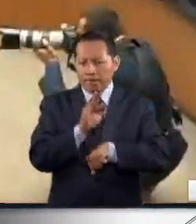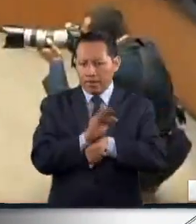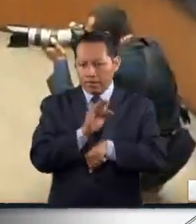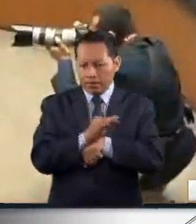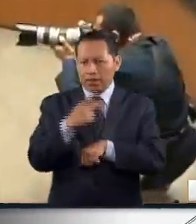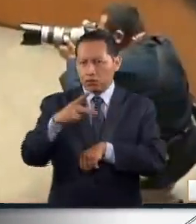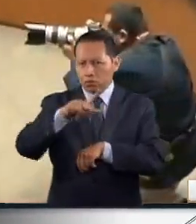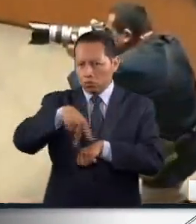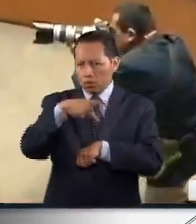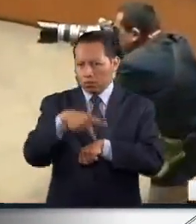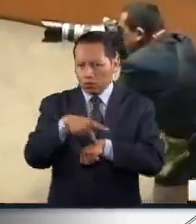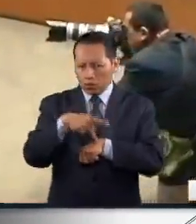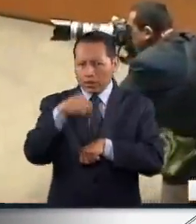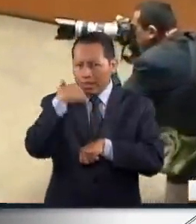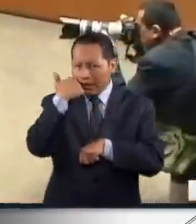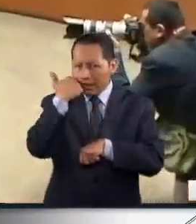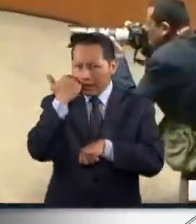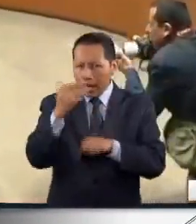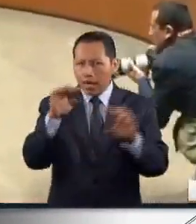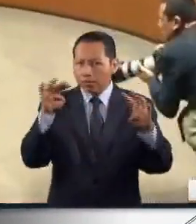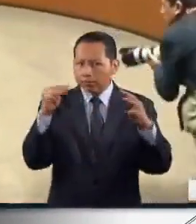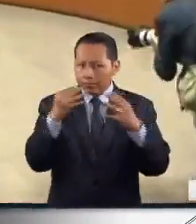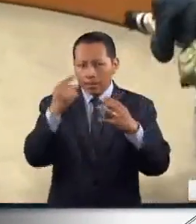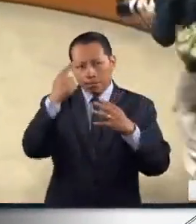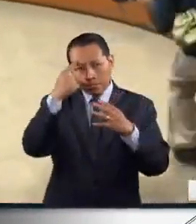visibilidad en su contienda interna.